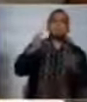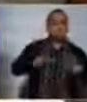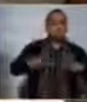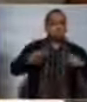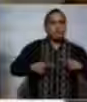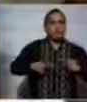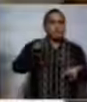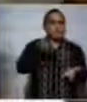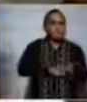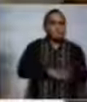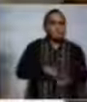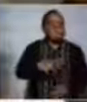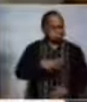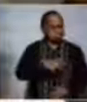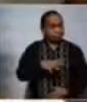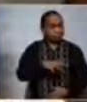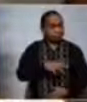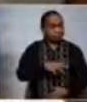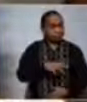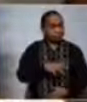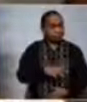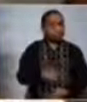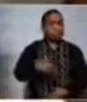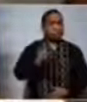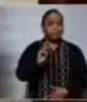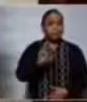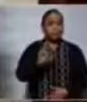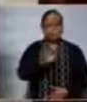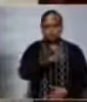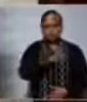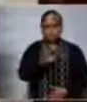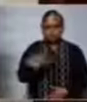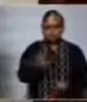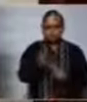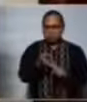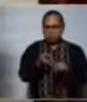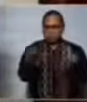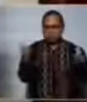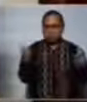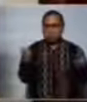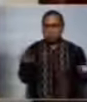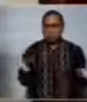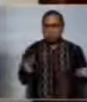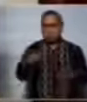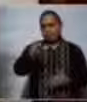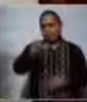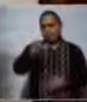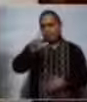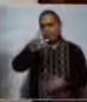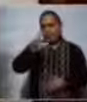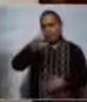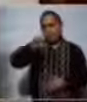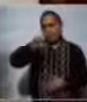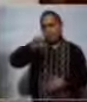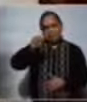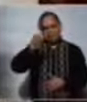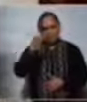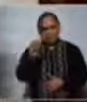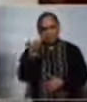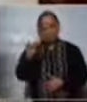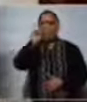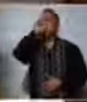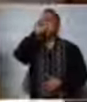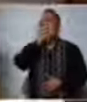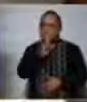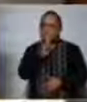adentro Así que es. pudo haber abierto la puerta. Y el abogado, porque Alito también es un miente, pero ya nos acostumbramos, Suele ¿no? mentir, ¿no?